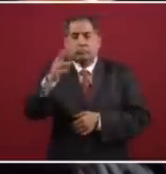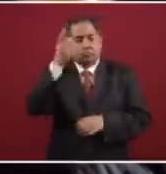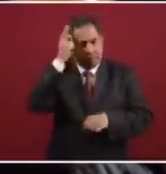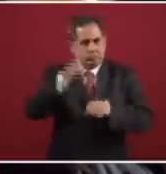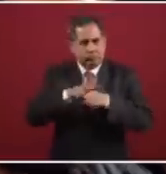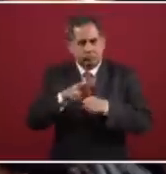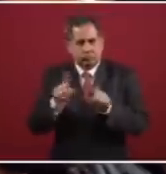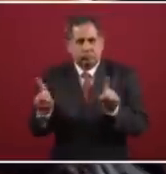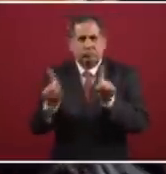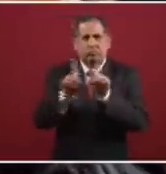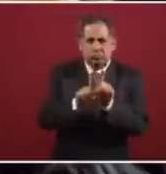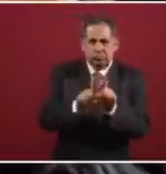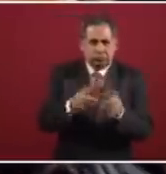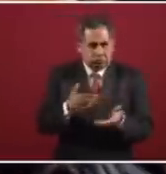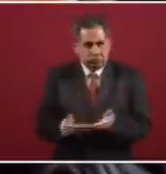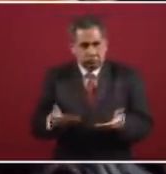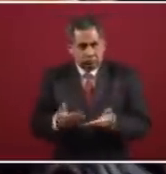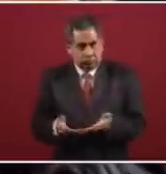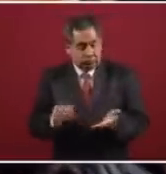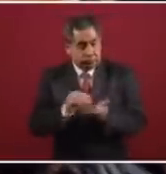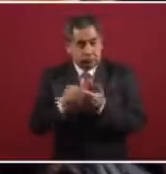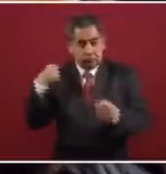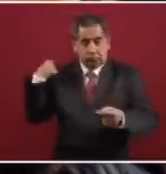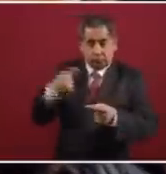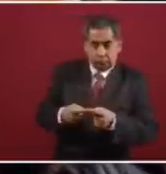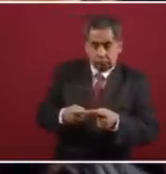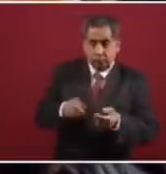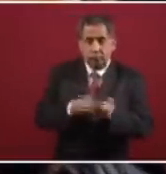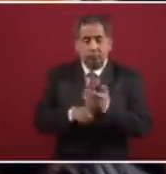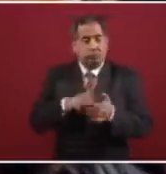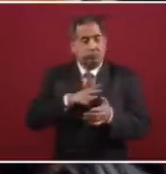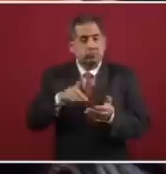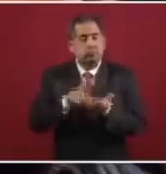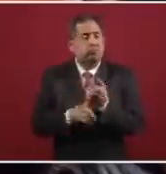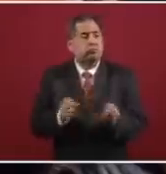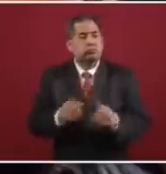adjuntas. Hoy en día, hasta hoy, desde esa fecha hasta hoy, hay